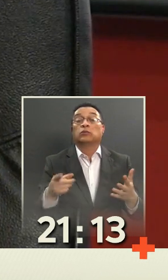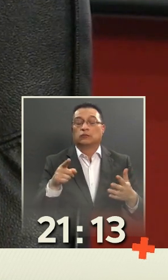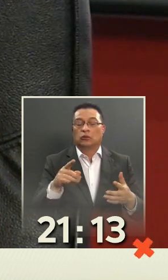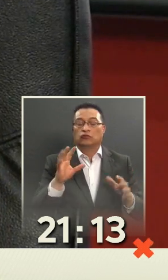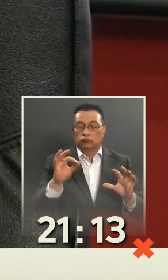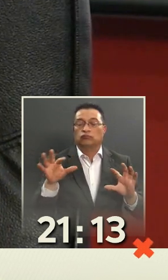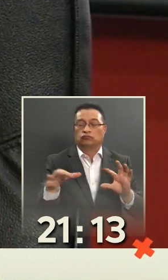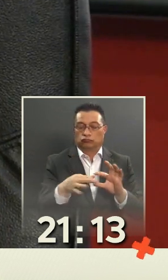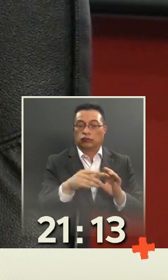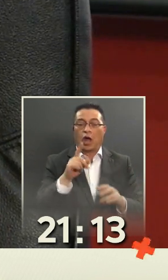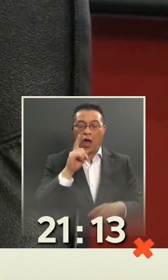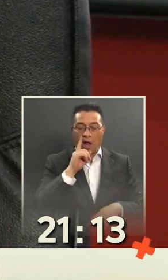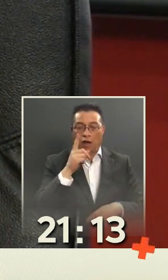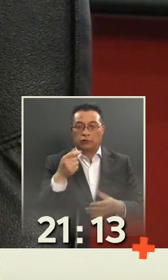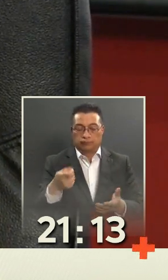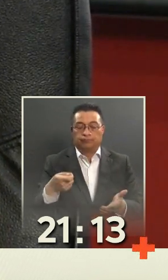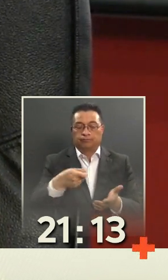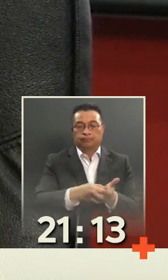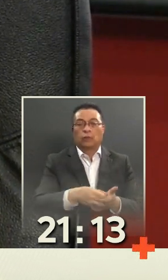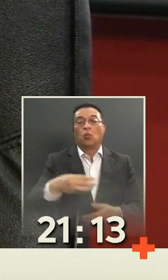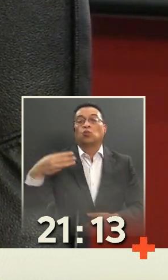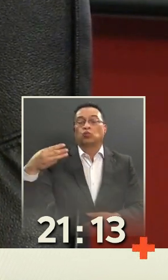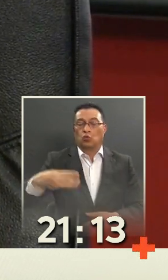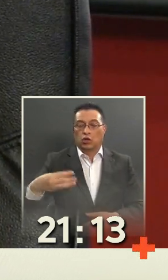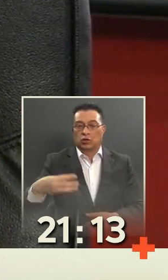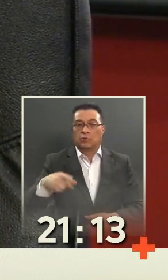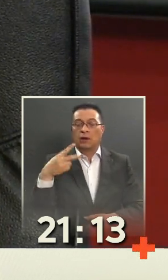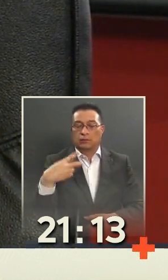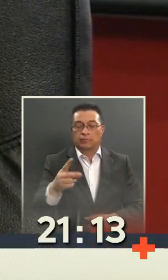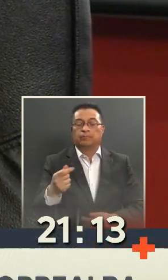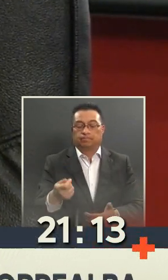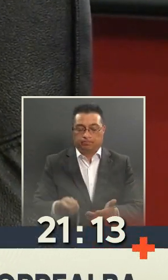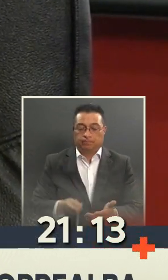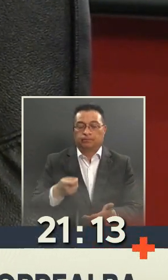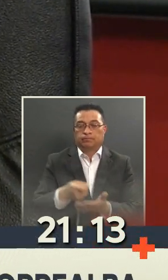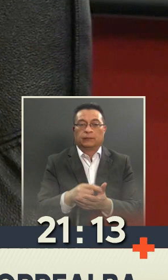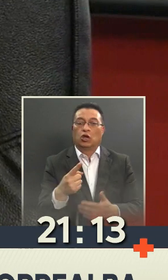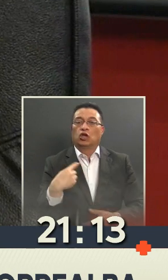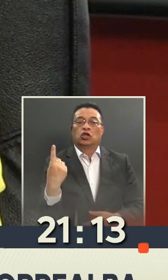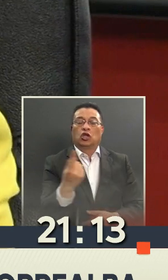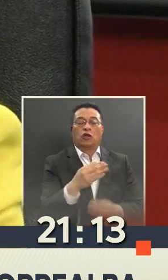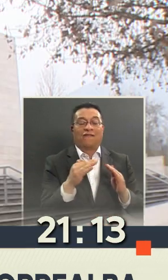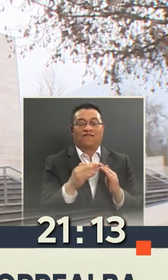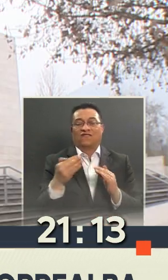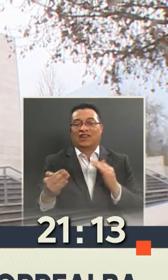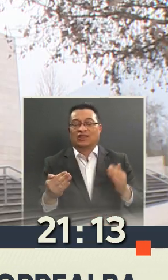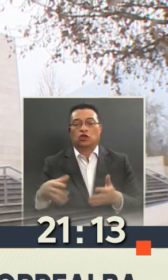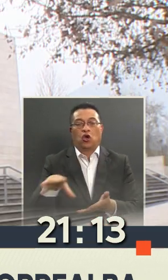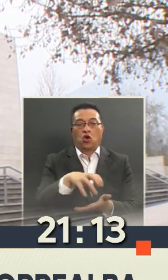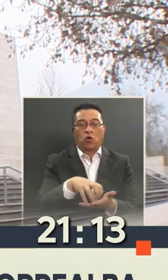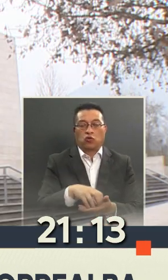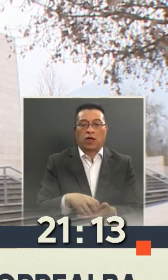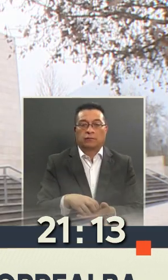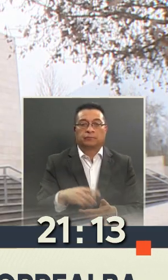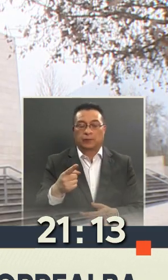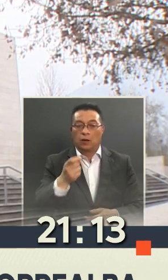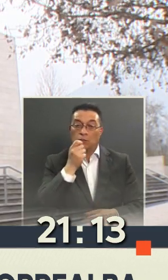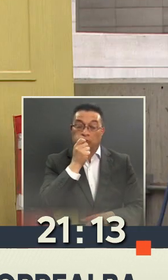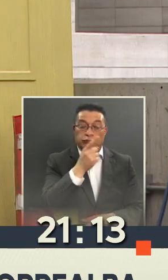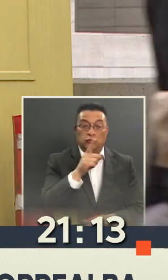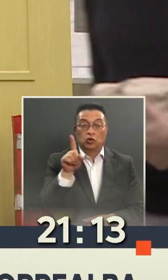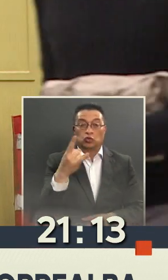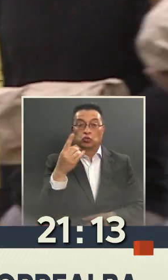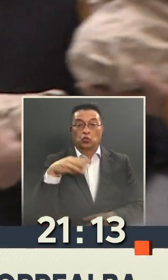comprometidos recursos municipales, recursos aportados por todos los vecinos y vecinas de la comuna. Una querella y un sumario interno